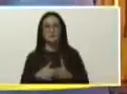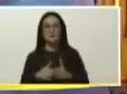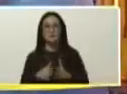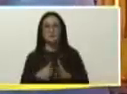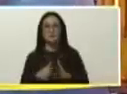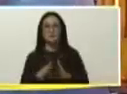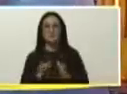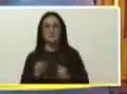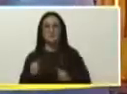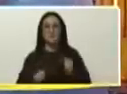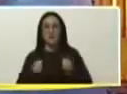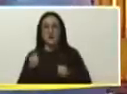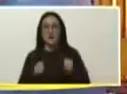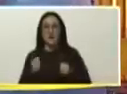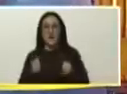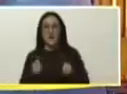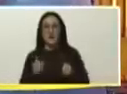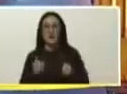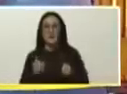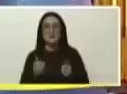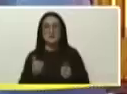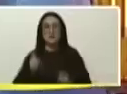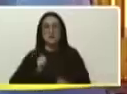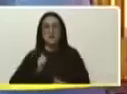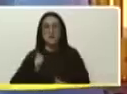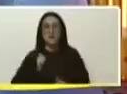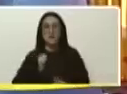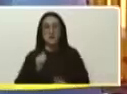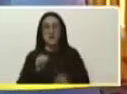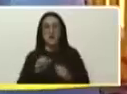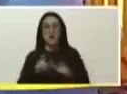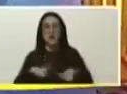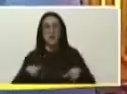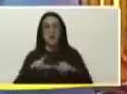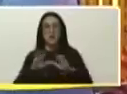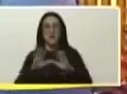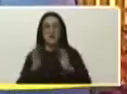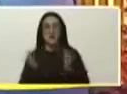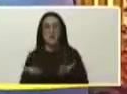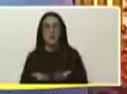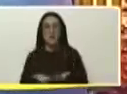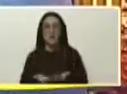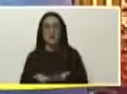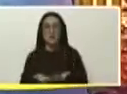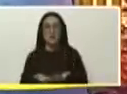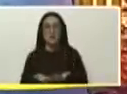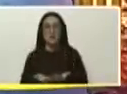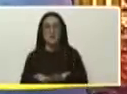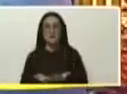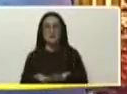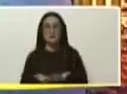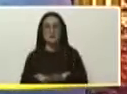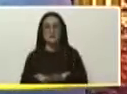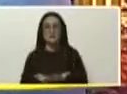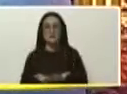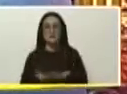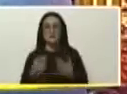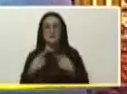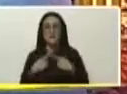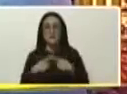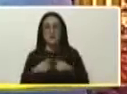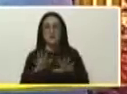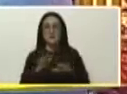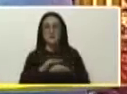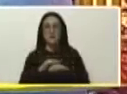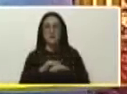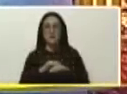que manejar, pues, a cualquier sitio del mundo. Pero, me disculpan, pero